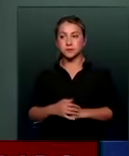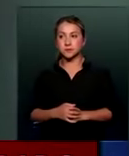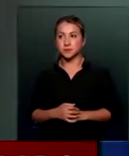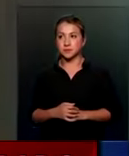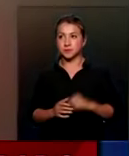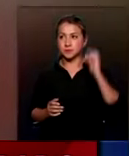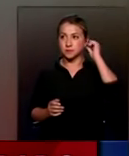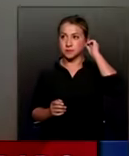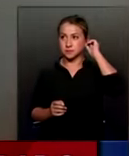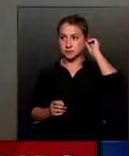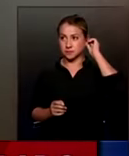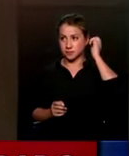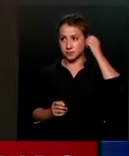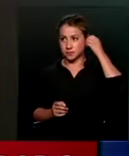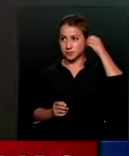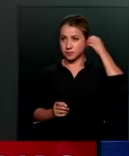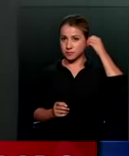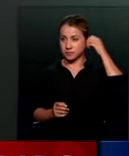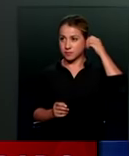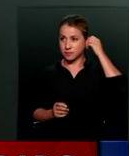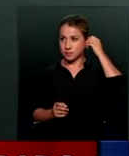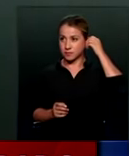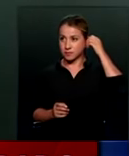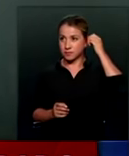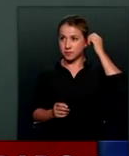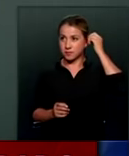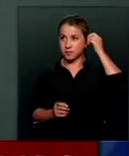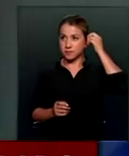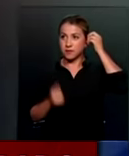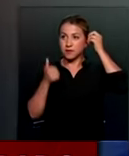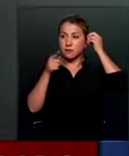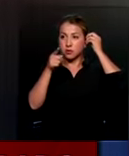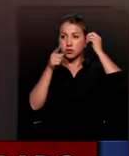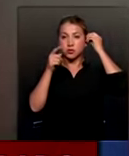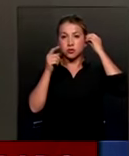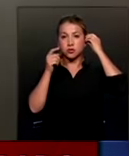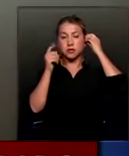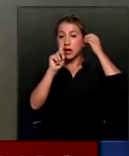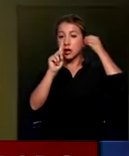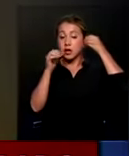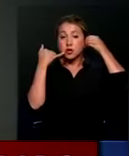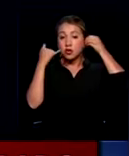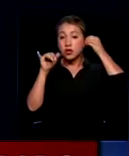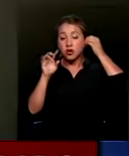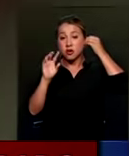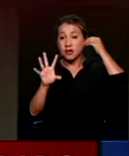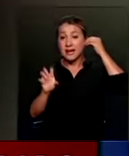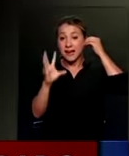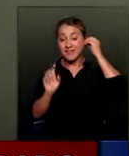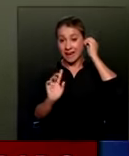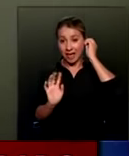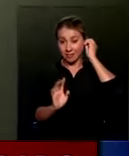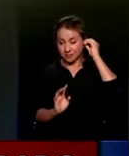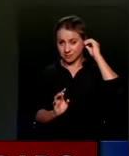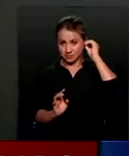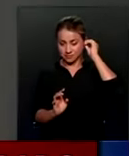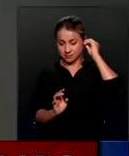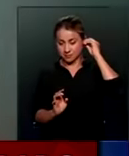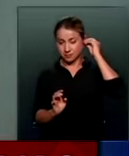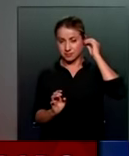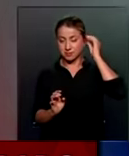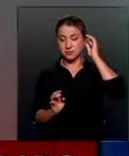mira, aquí está. Ven porque estáis grabando. Cierto. Deja de grabar. Ya, ya. Toma, ahí está. Ya.